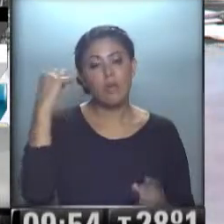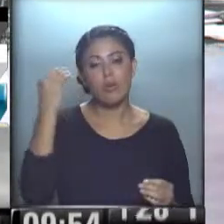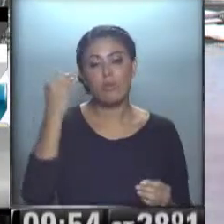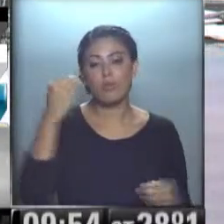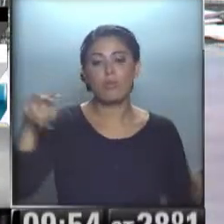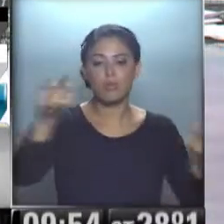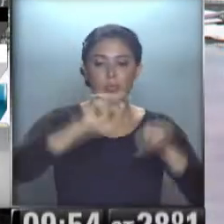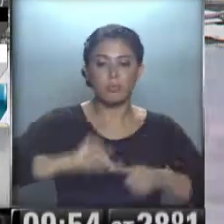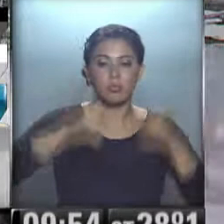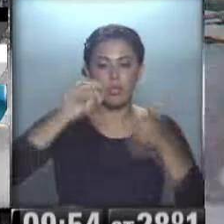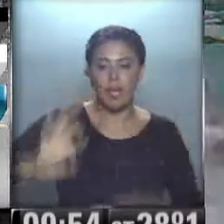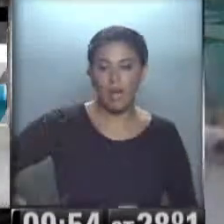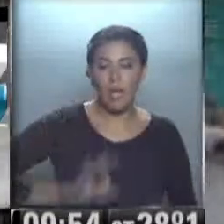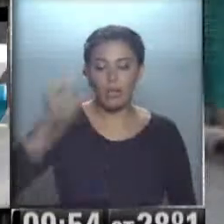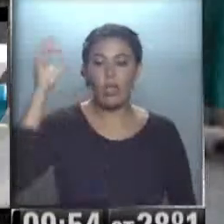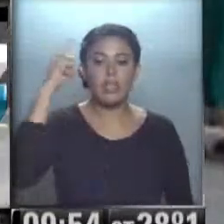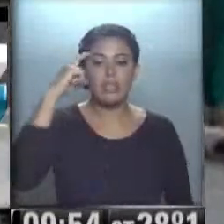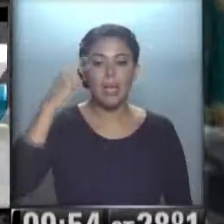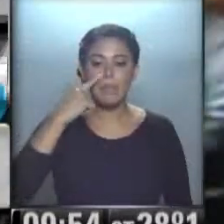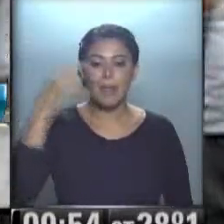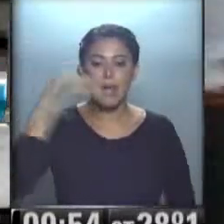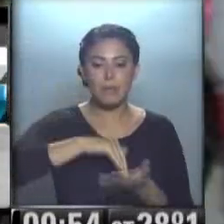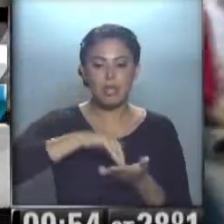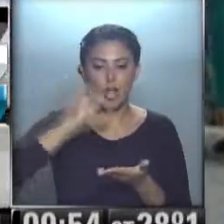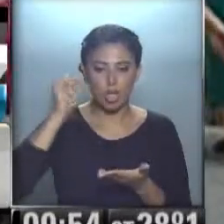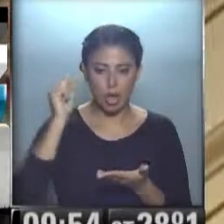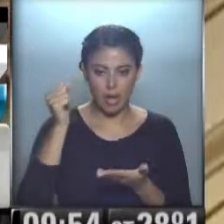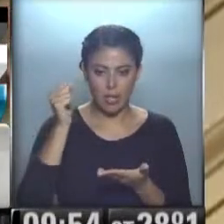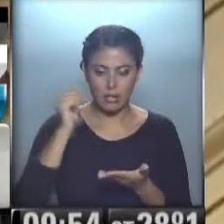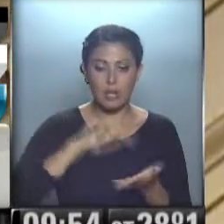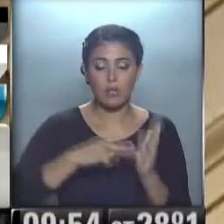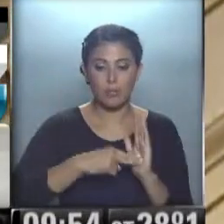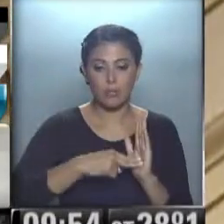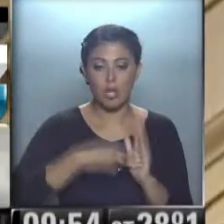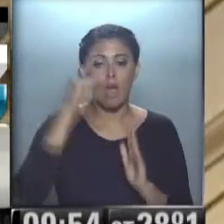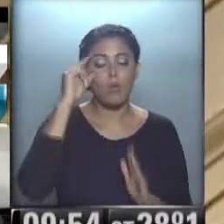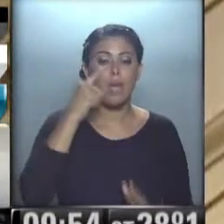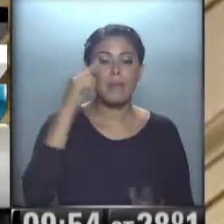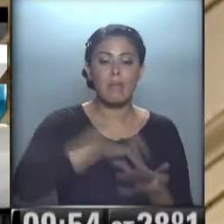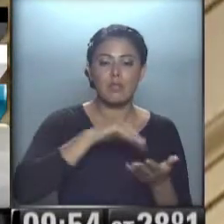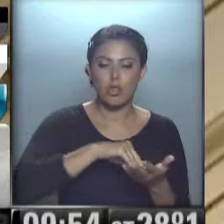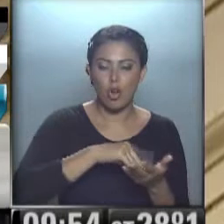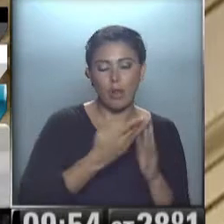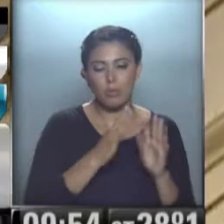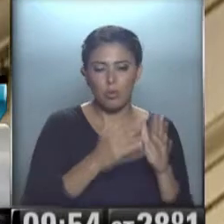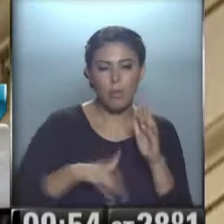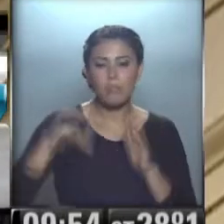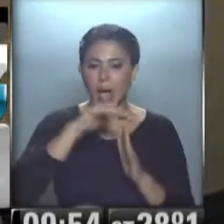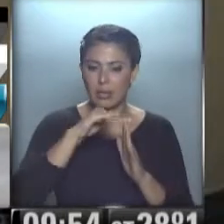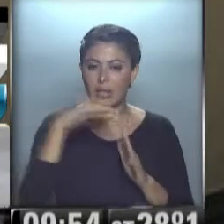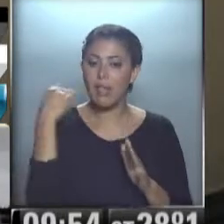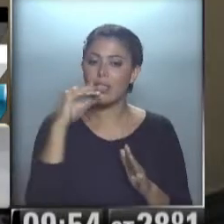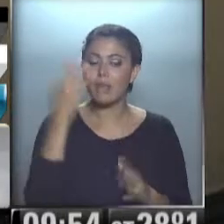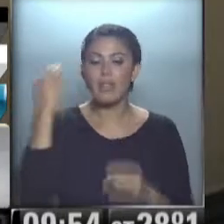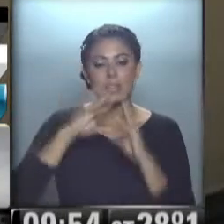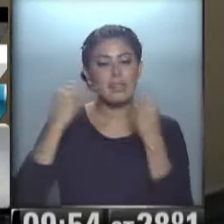comercial para el año de 10 mil millones de dólares es decir por encima de los 9 mil millones aproximadamente con el que debe haber